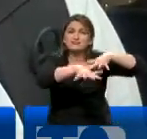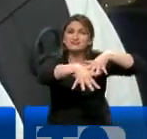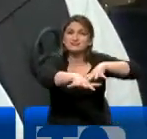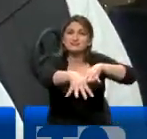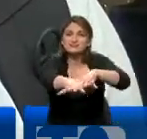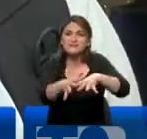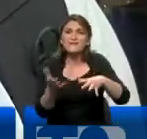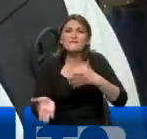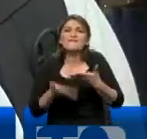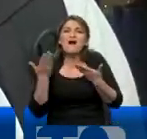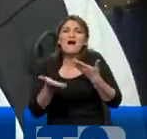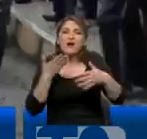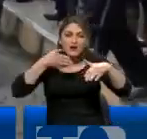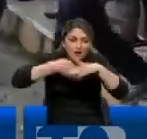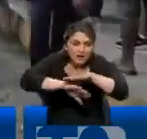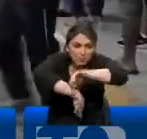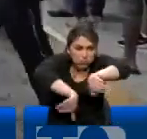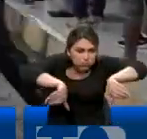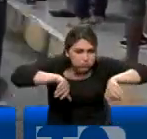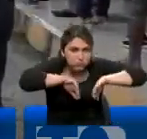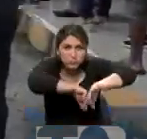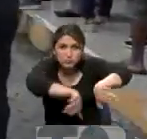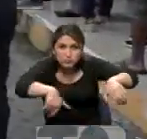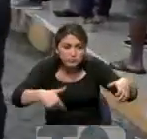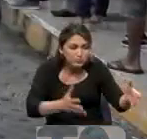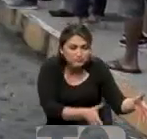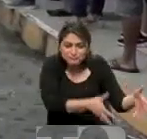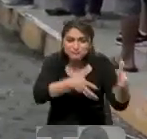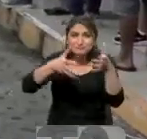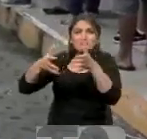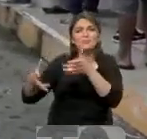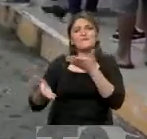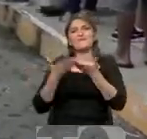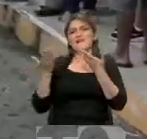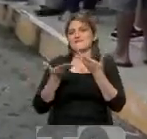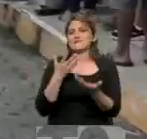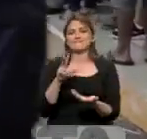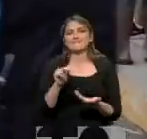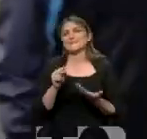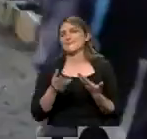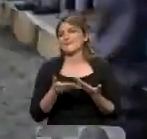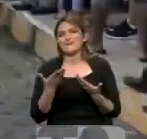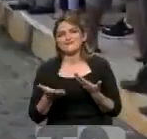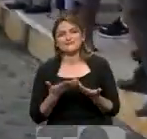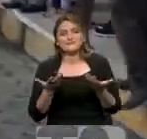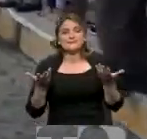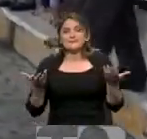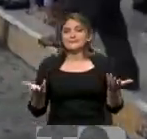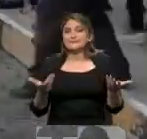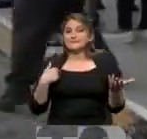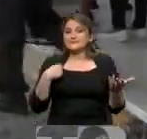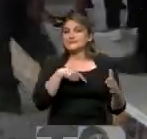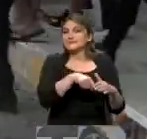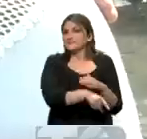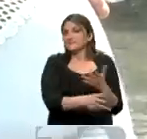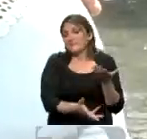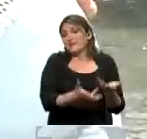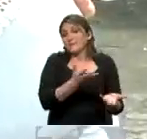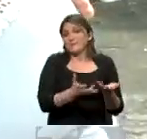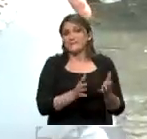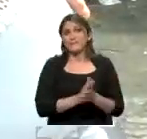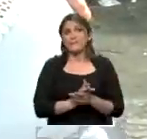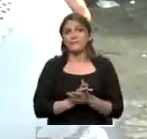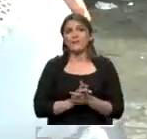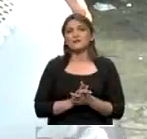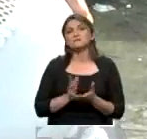esa oportunidad de sacar a los, incluso a los que están ahí en la avioneta dentro del agua. Tenemos